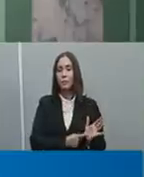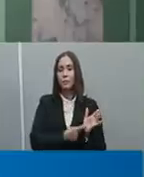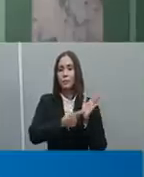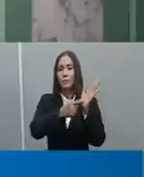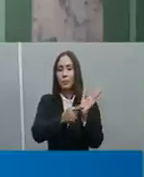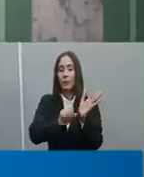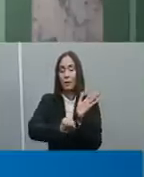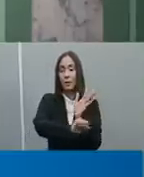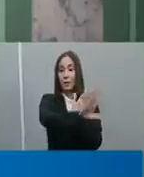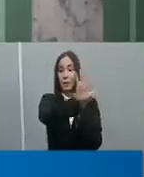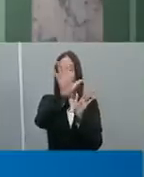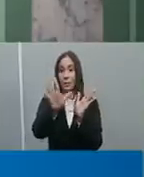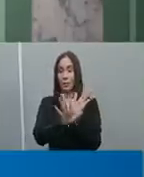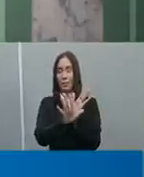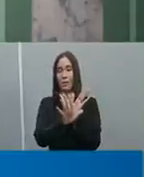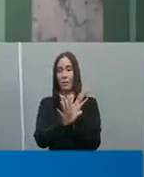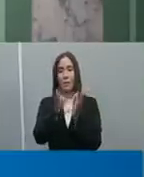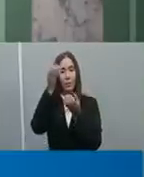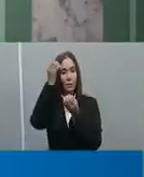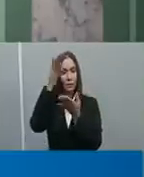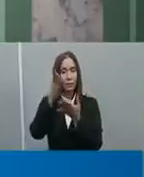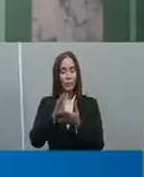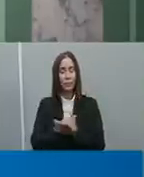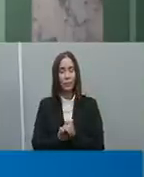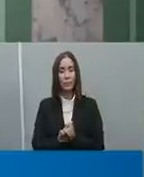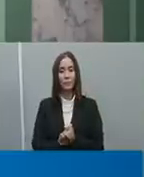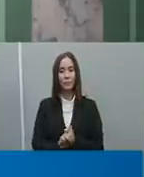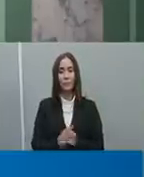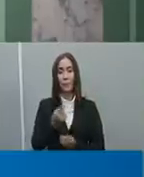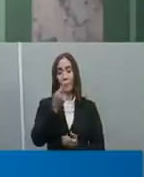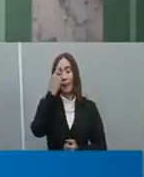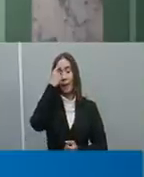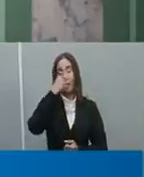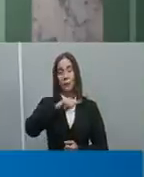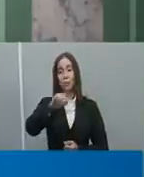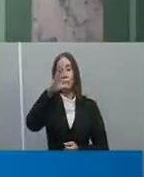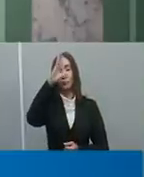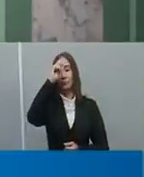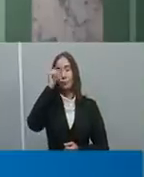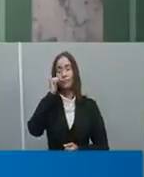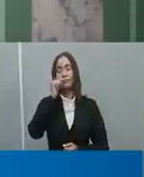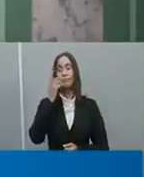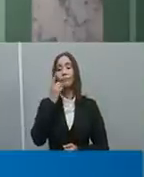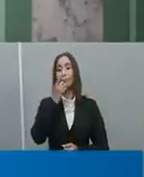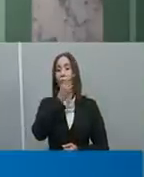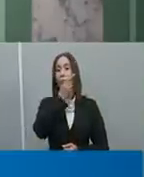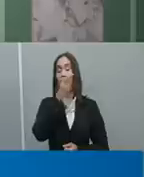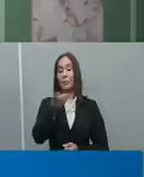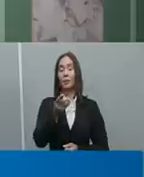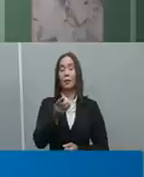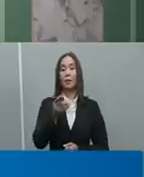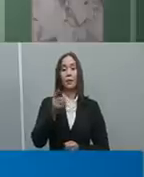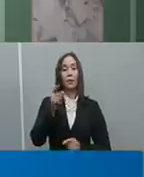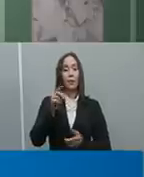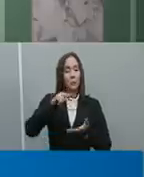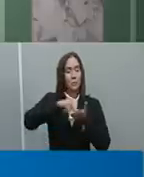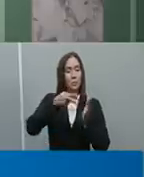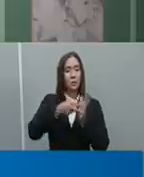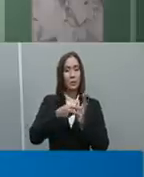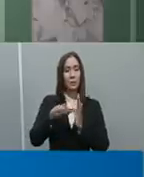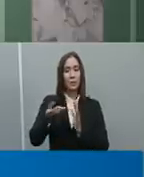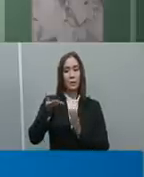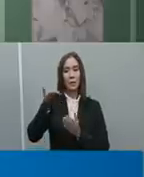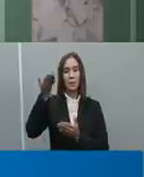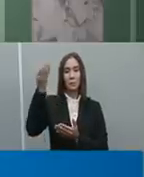que va a empezar a partir del 1 de julio, pues a una ocupación. Será de manera paulatina, sin embargo, no deja de